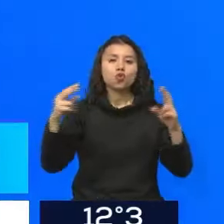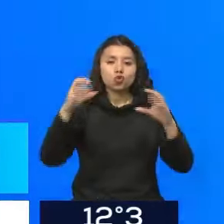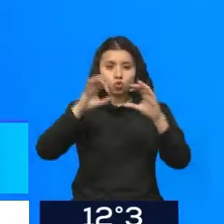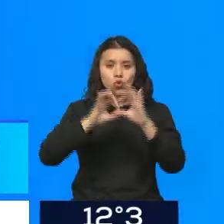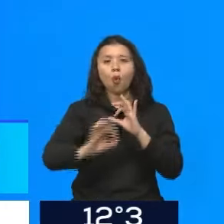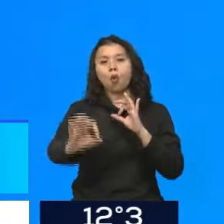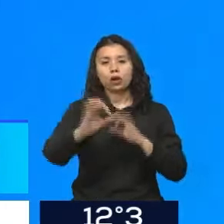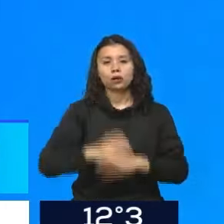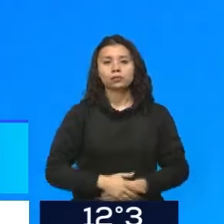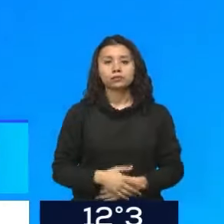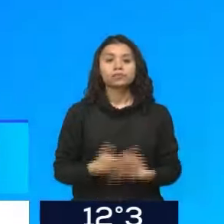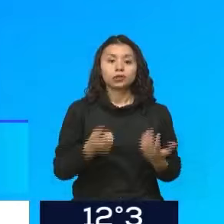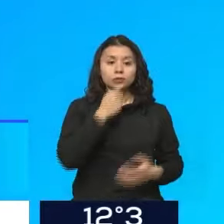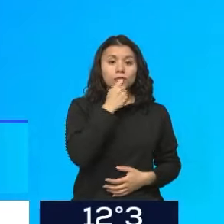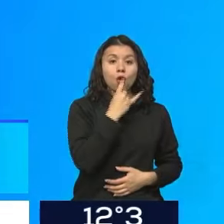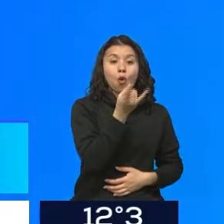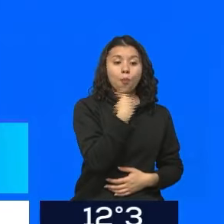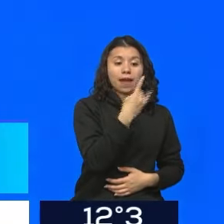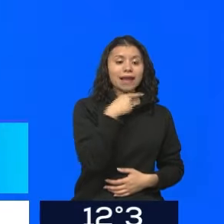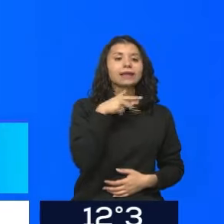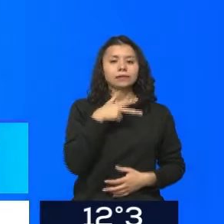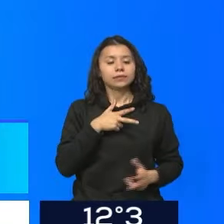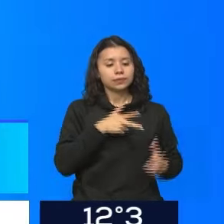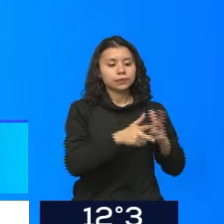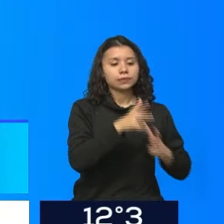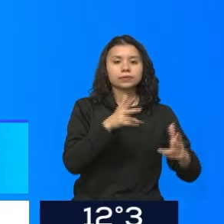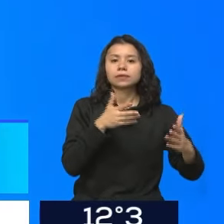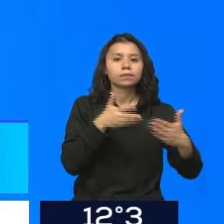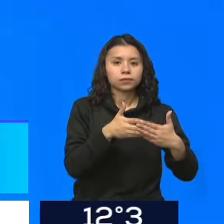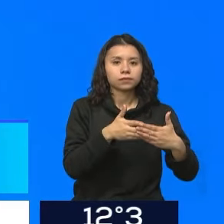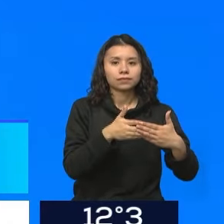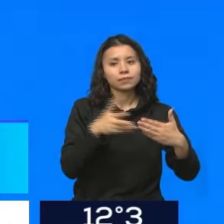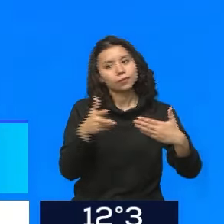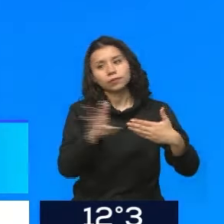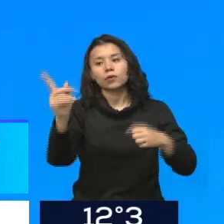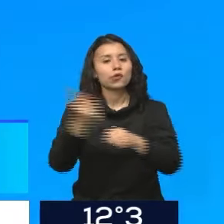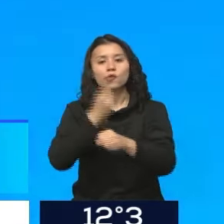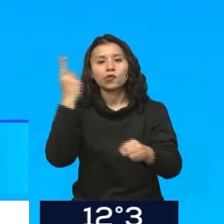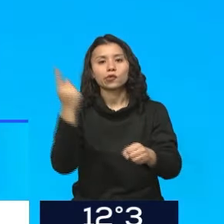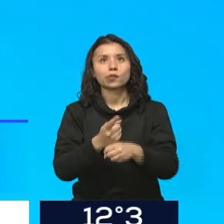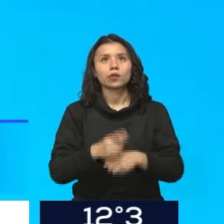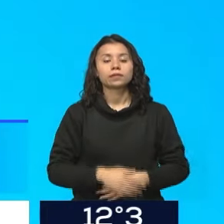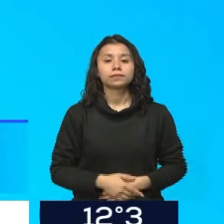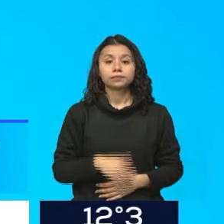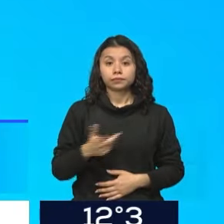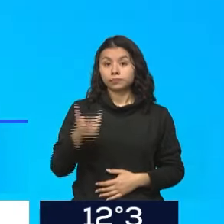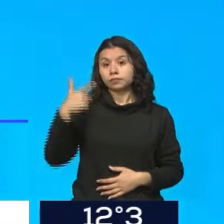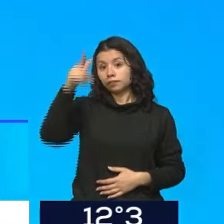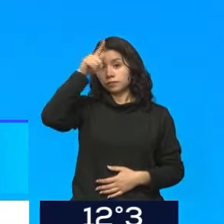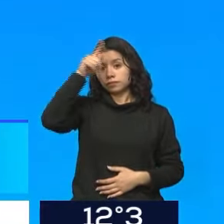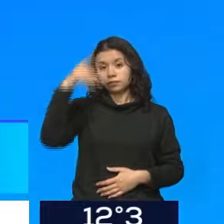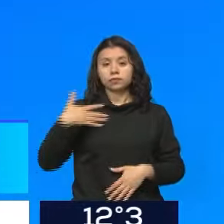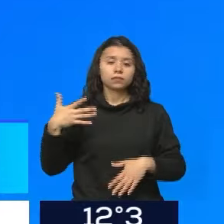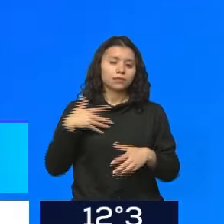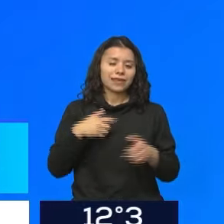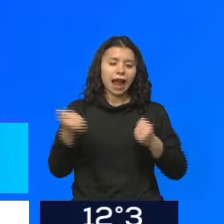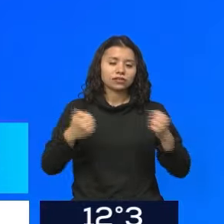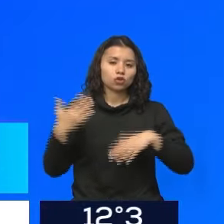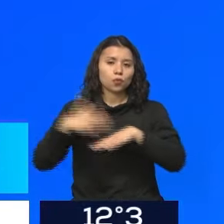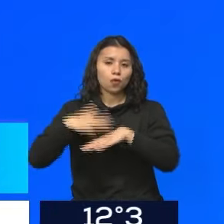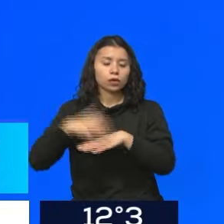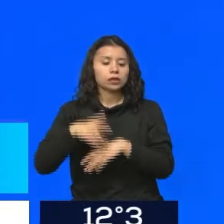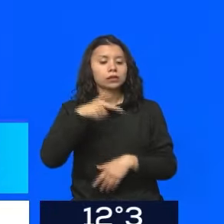en Uspallata. Personal de Vialidad Nacional tuvo que trabajar en el despeje de la ruta para que quede en condiciones a la espera de la apertura del